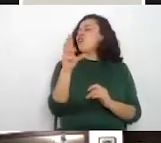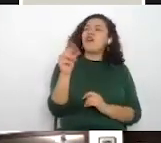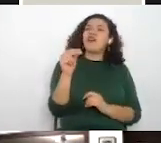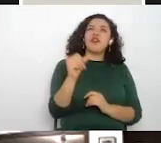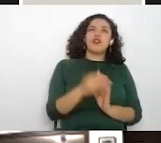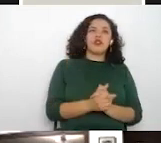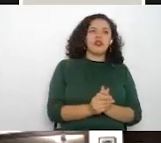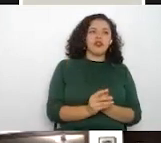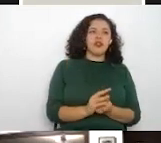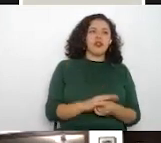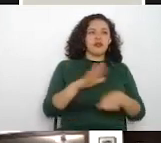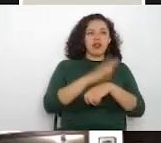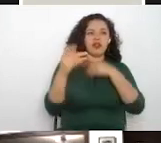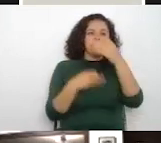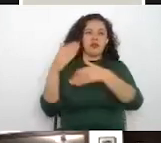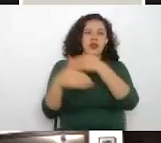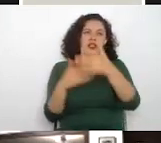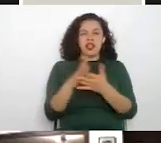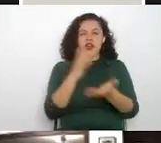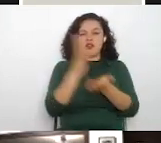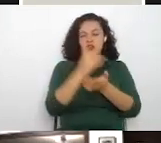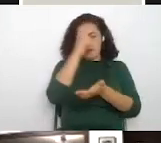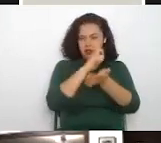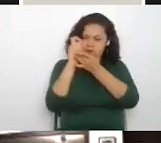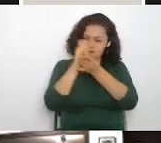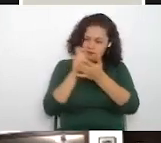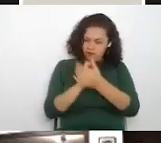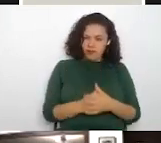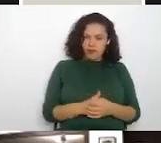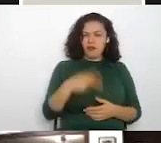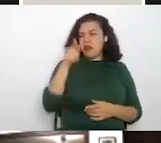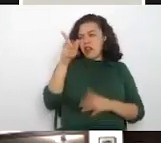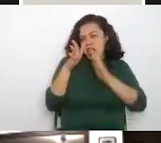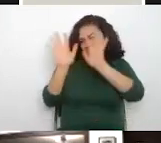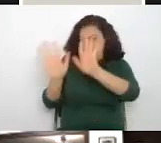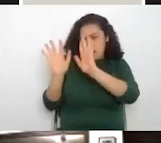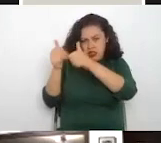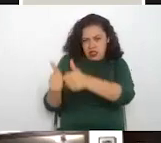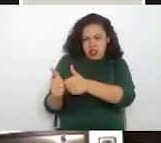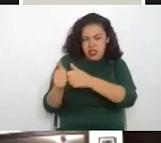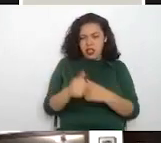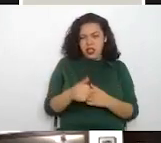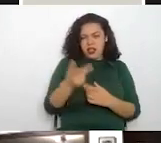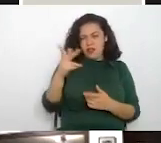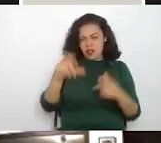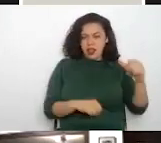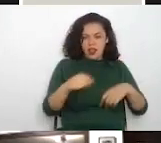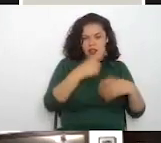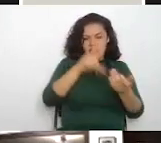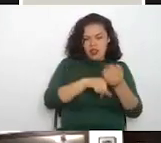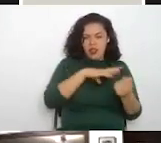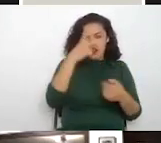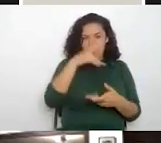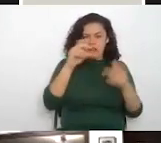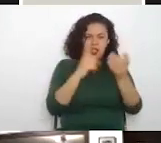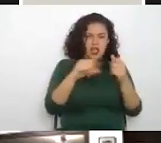todo el procedimiento, sino nada más en el escrito. Pero ahí están, simplemente que esta actividad 10 incluye dos